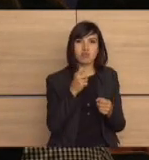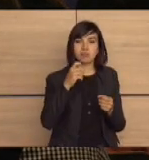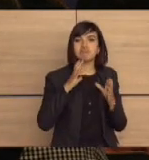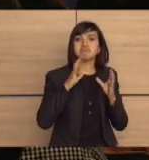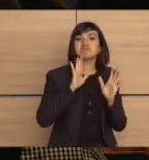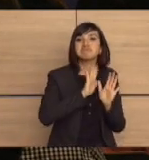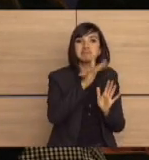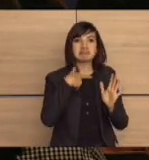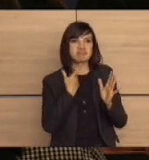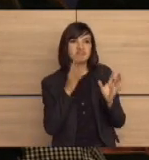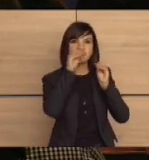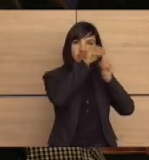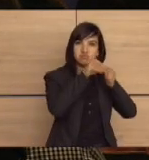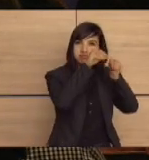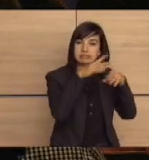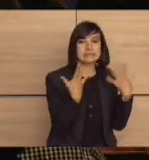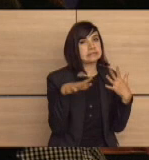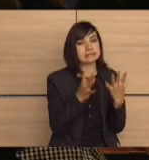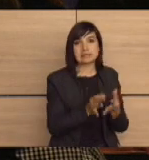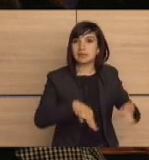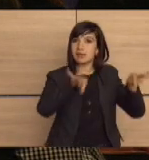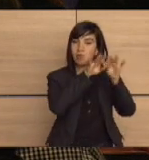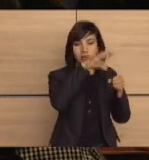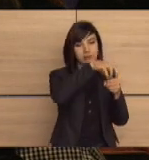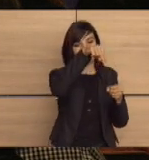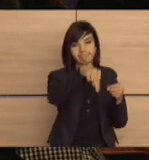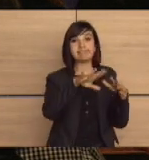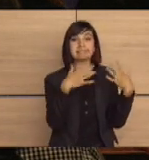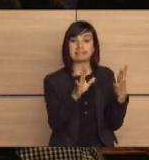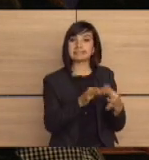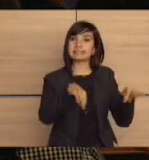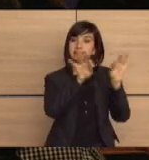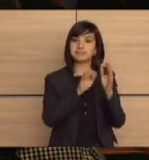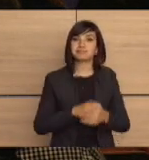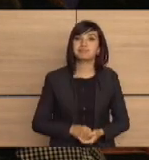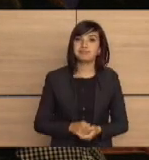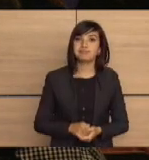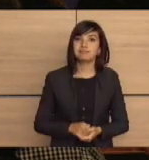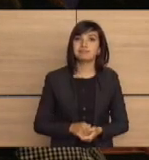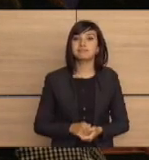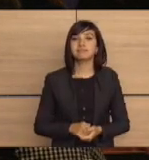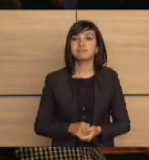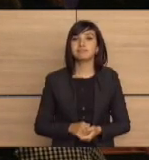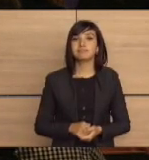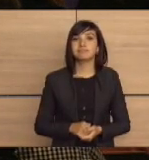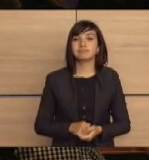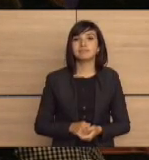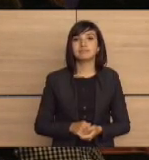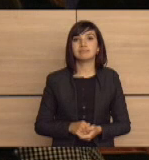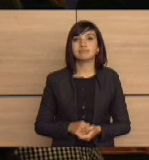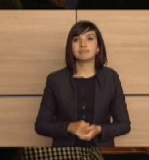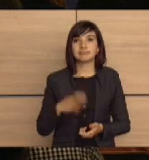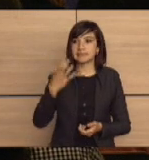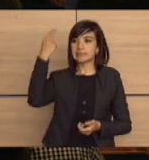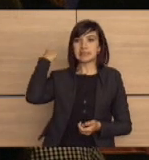Yo diría que hay la historia logra situarlo a uno en una